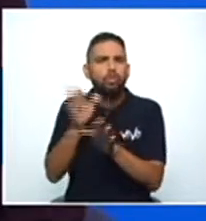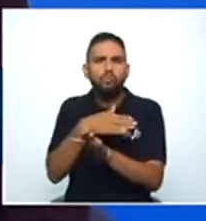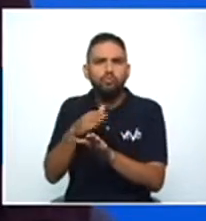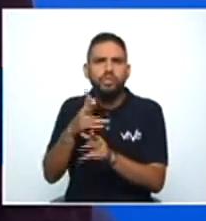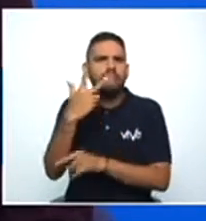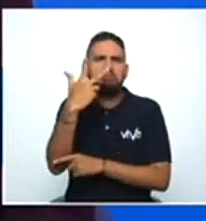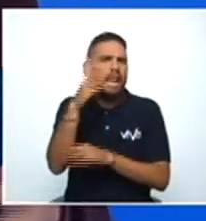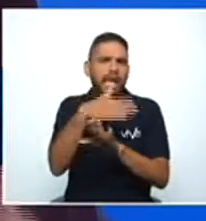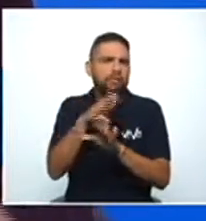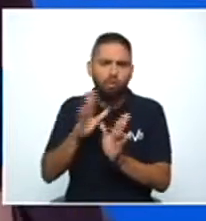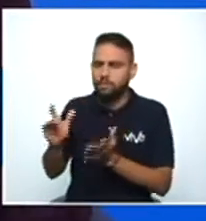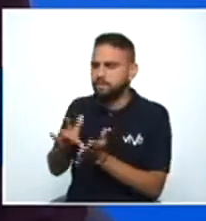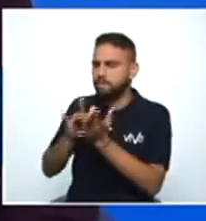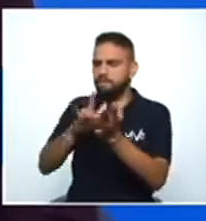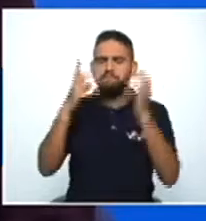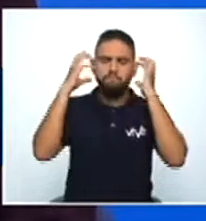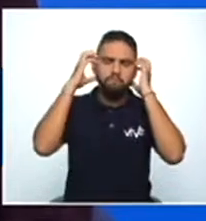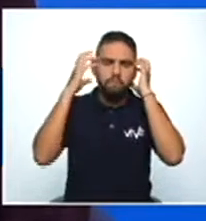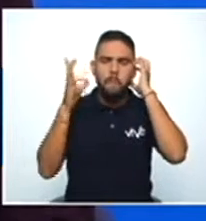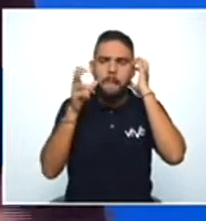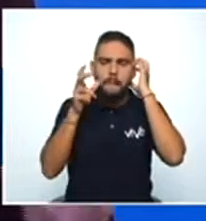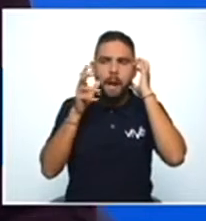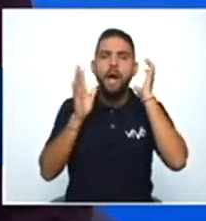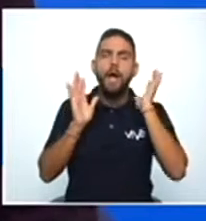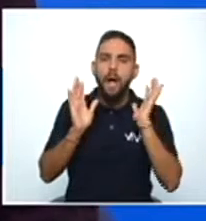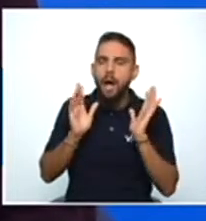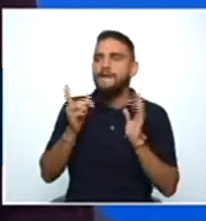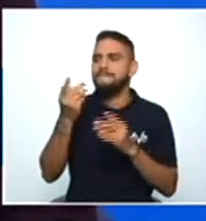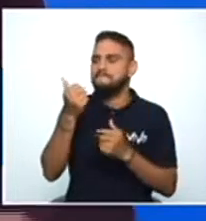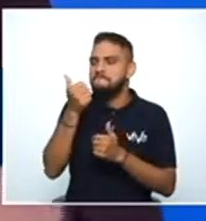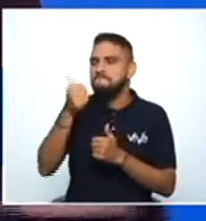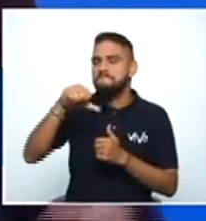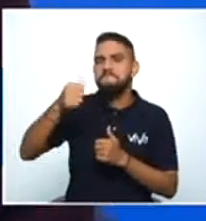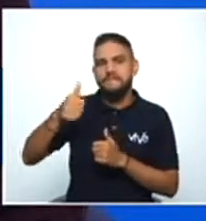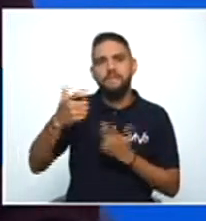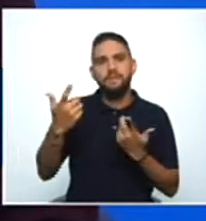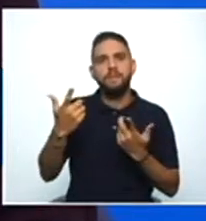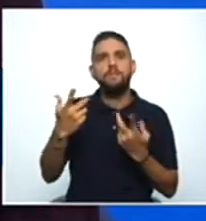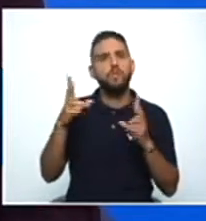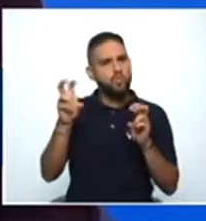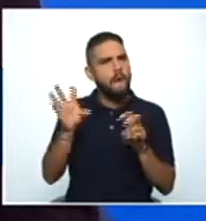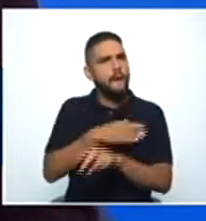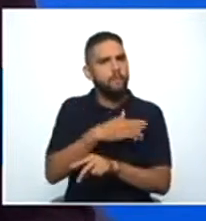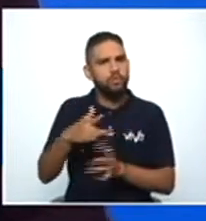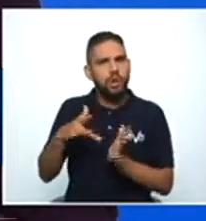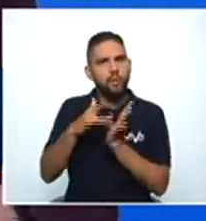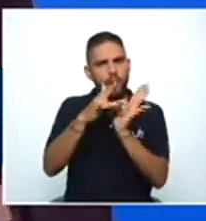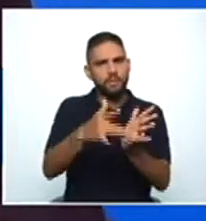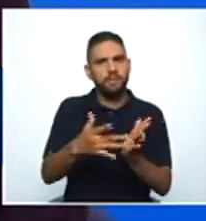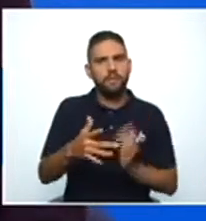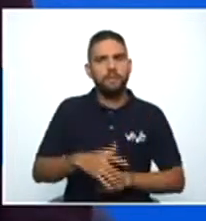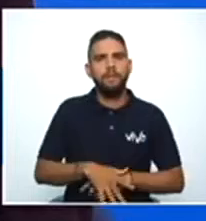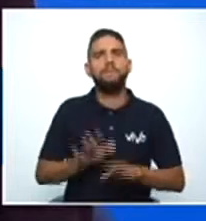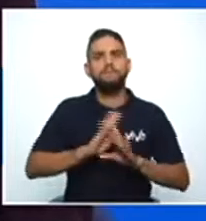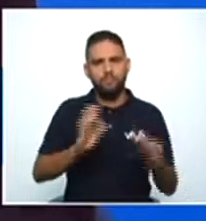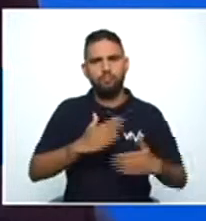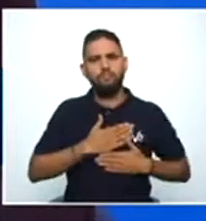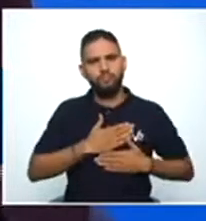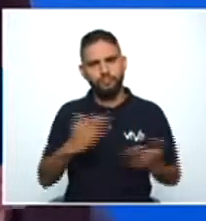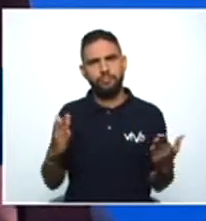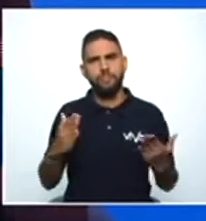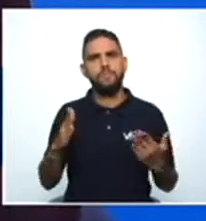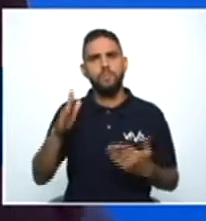temas nosotros como centro nacional del disco estamos ávidos precisamente estos nuevos contenidos y en ese sentido vamos a estar dispuestos a